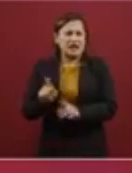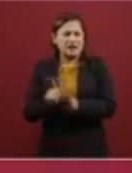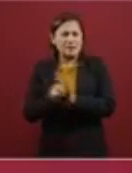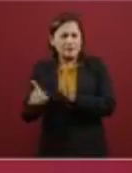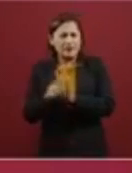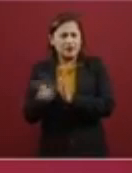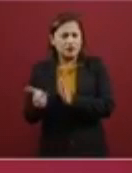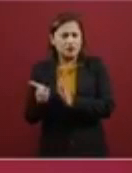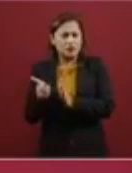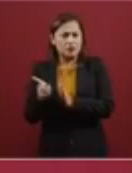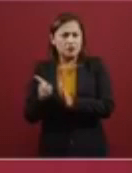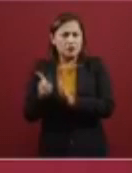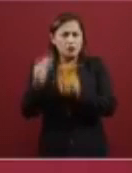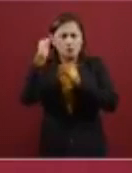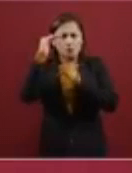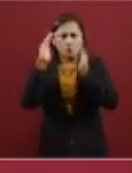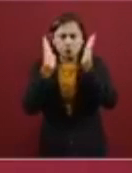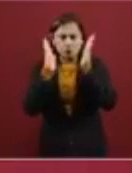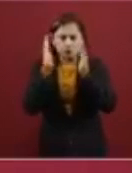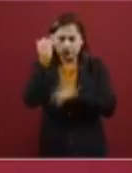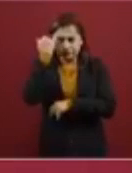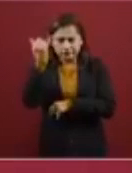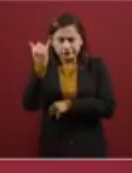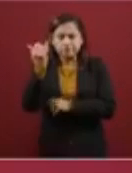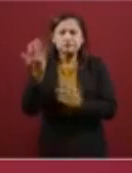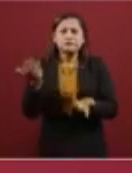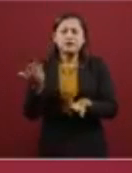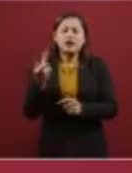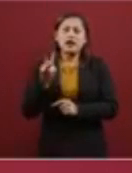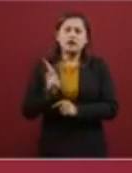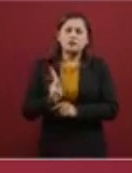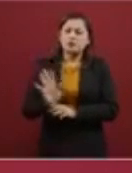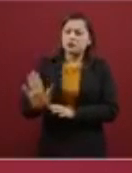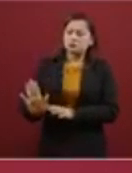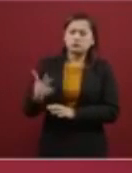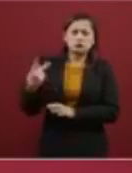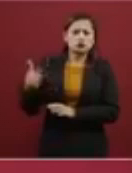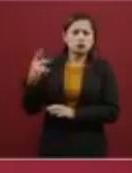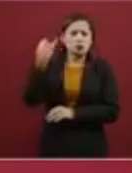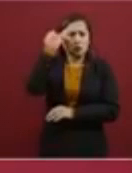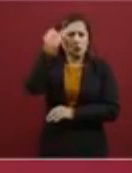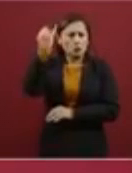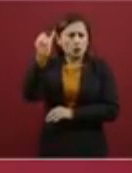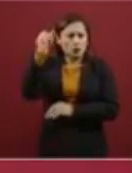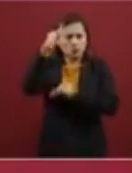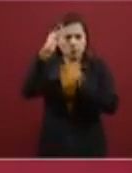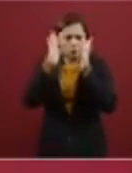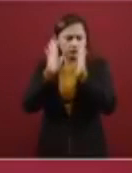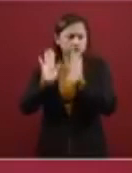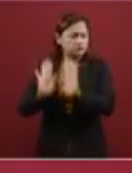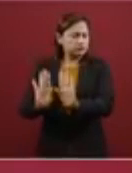conservador, ¿sí? Pero independientemente de esa postura conservadora,